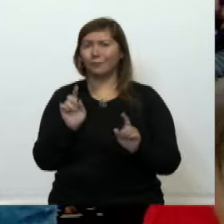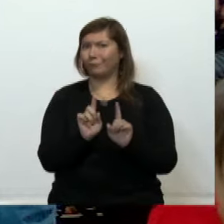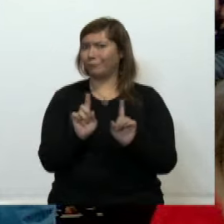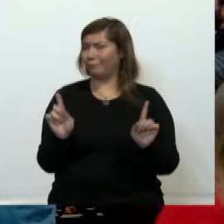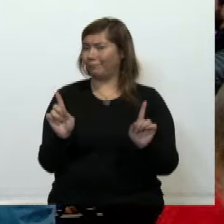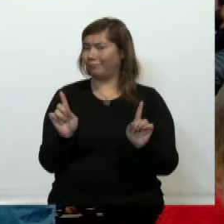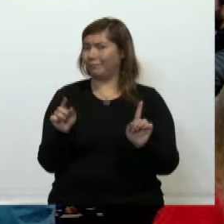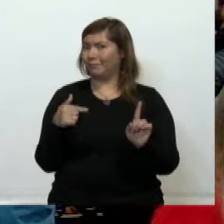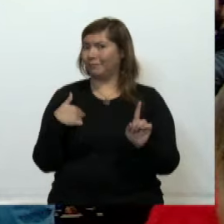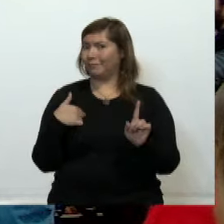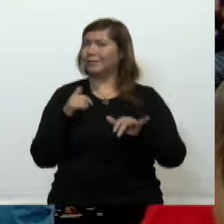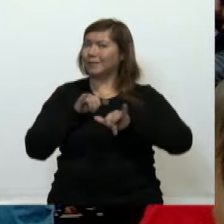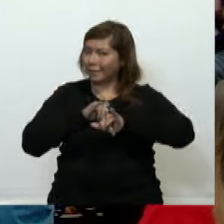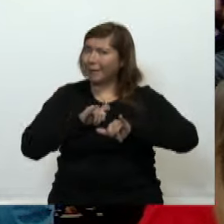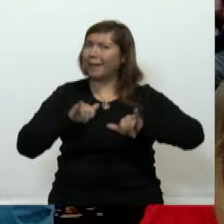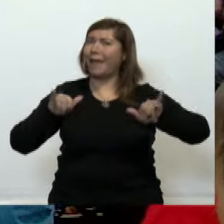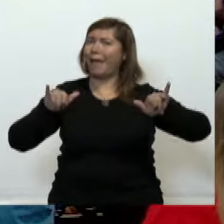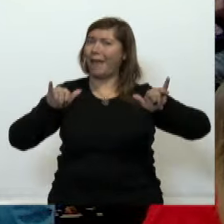y